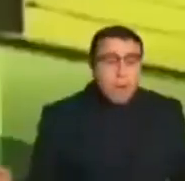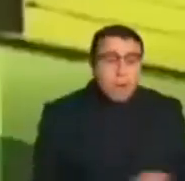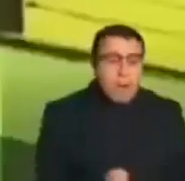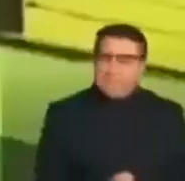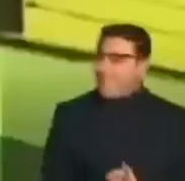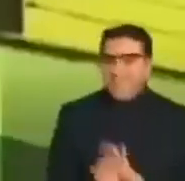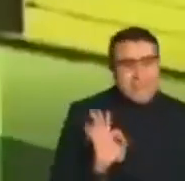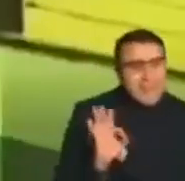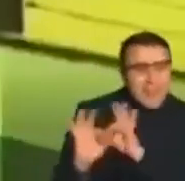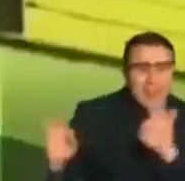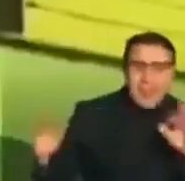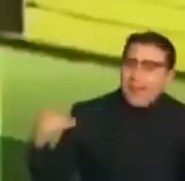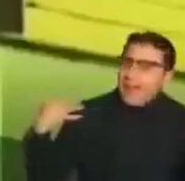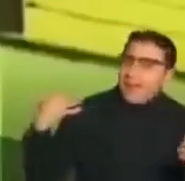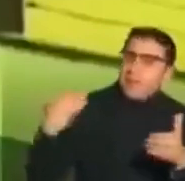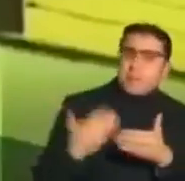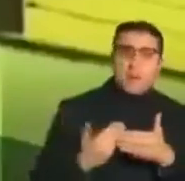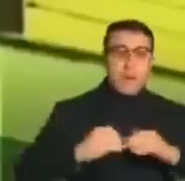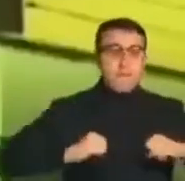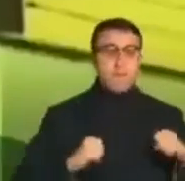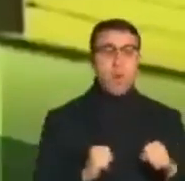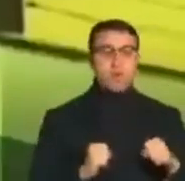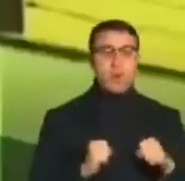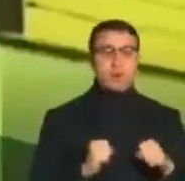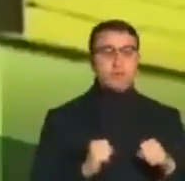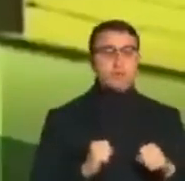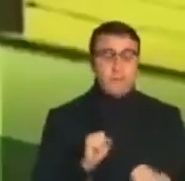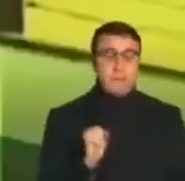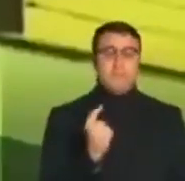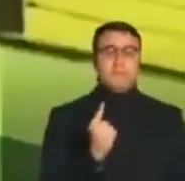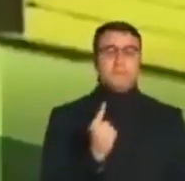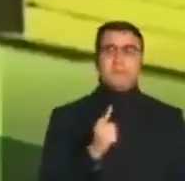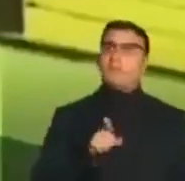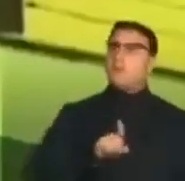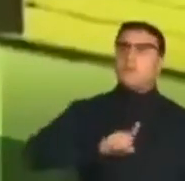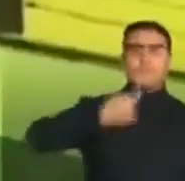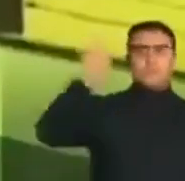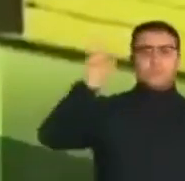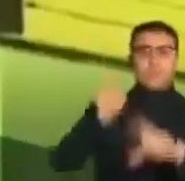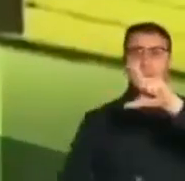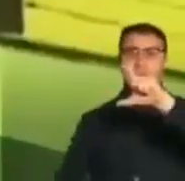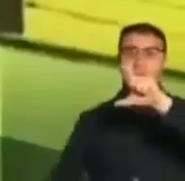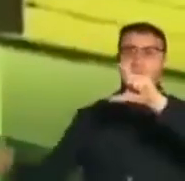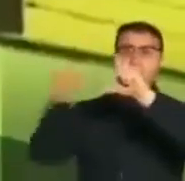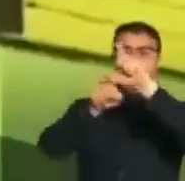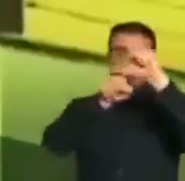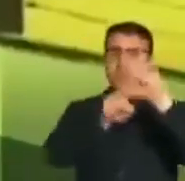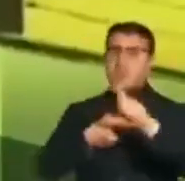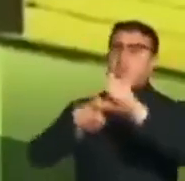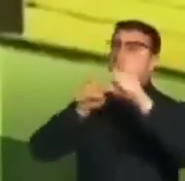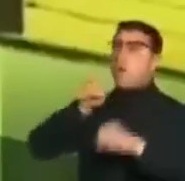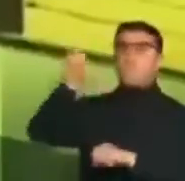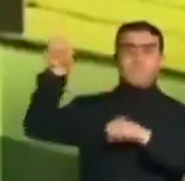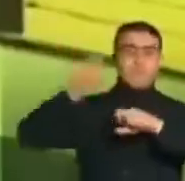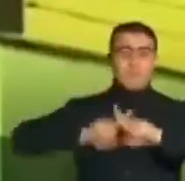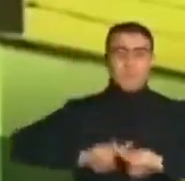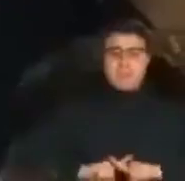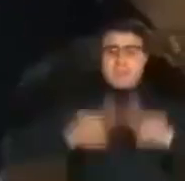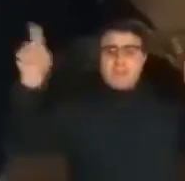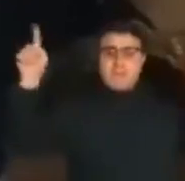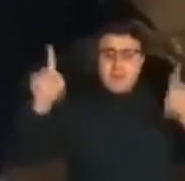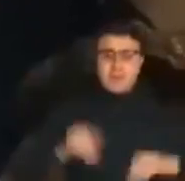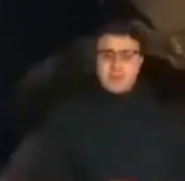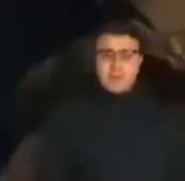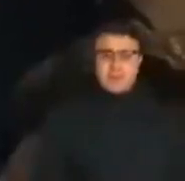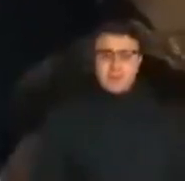¿Por qué Bogotá así? ¿Y por qué La Guajira en cambio nos da otro resultado completamente diferente? ¿Por